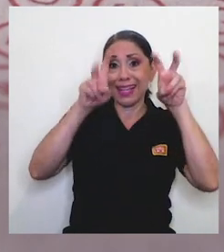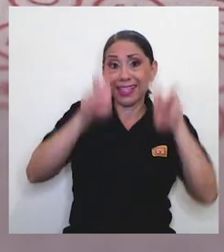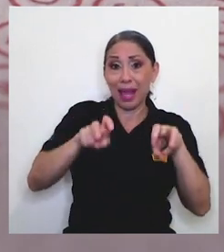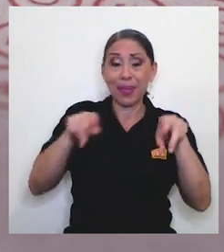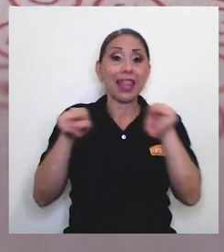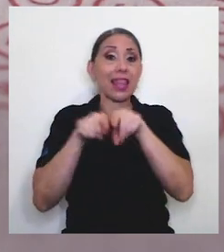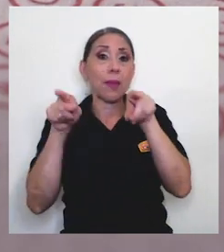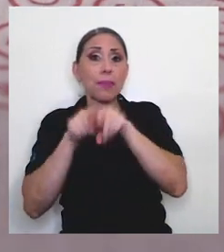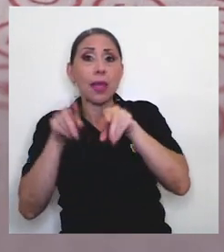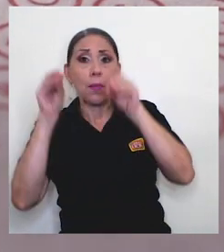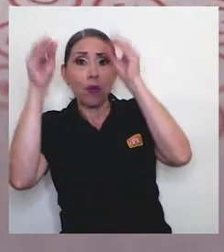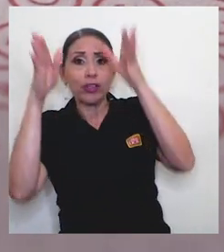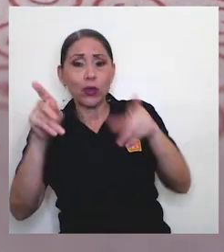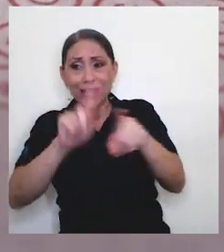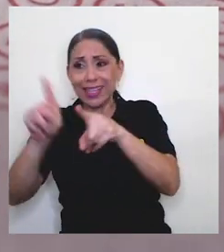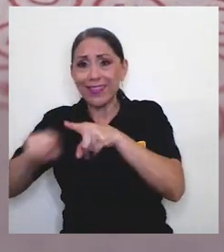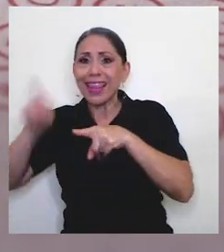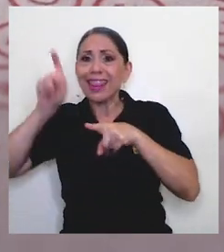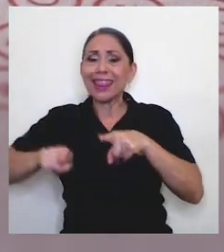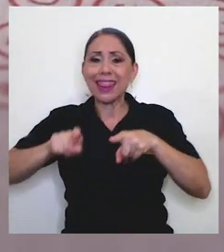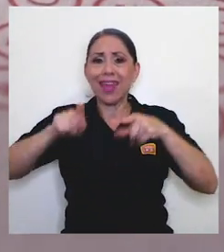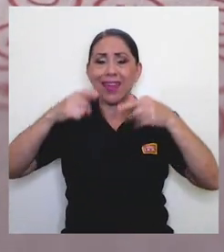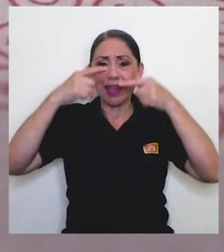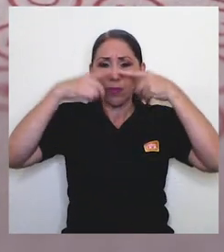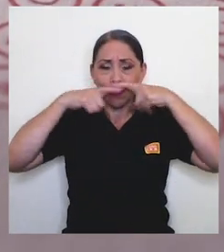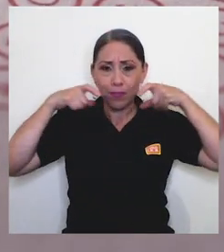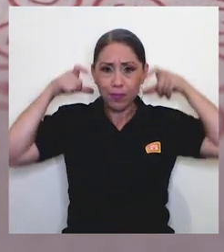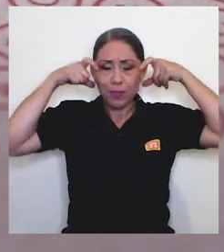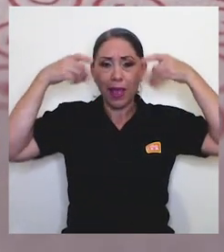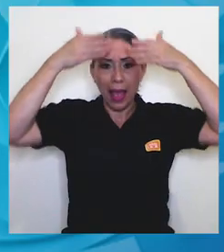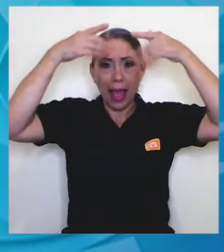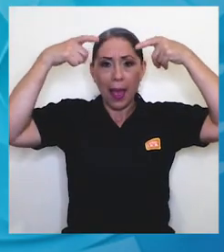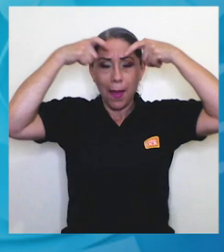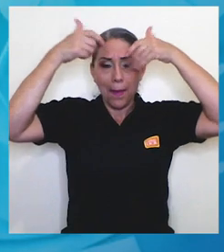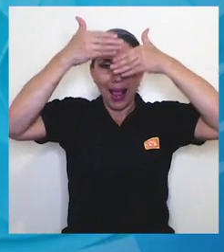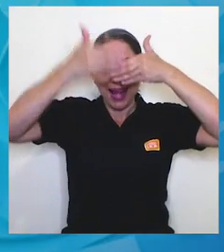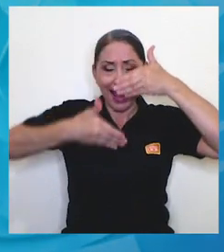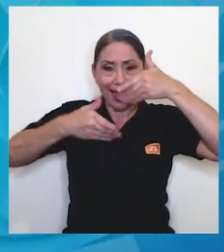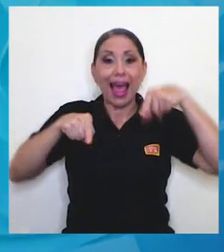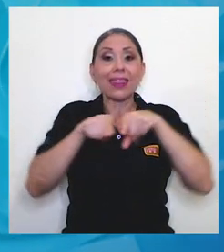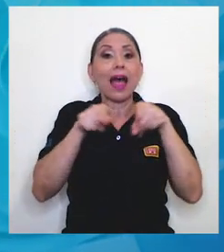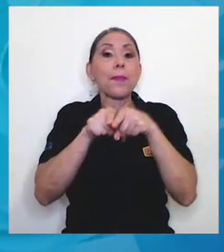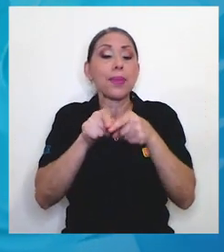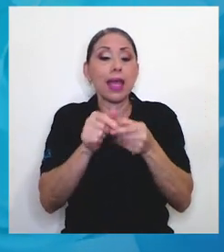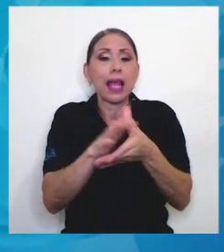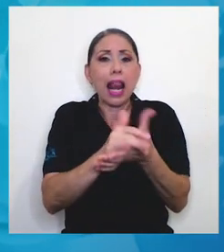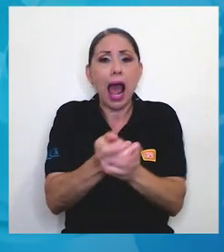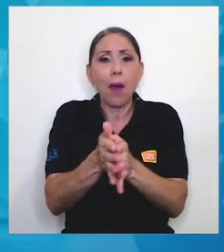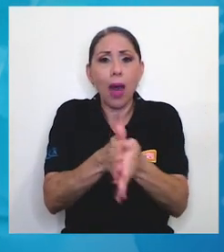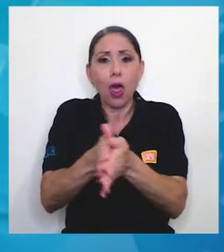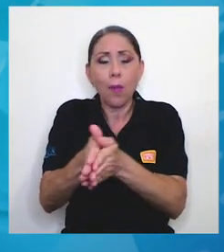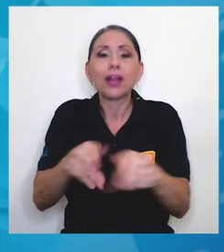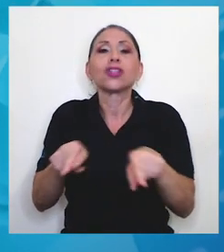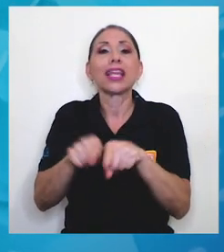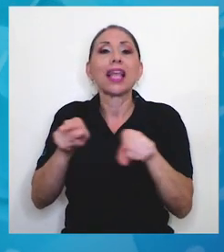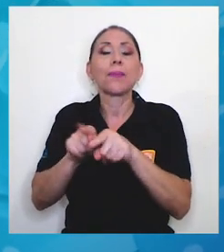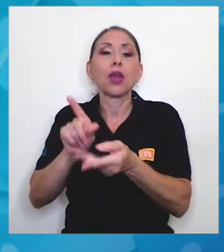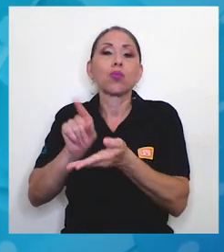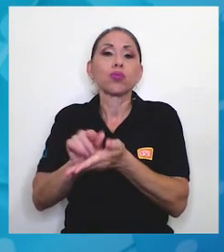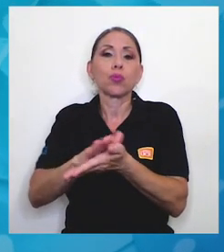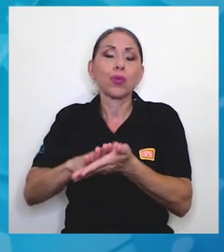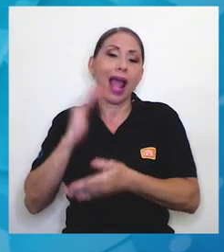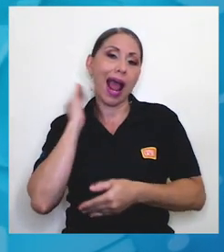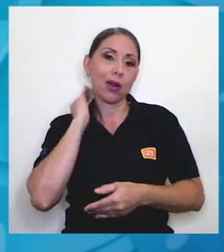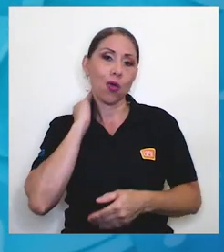careta, así como lavado de manos y desinfección con alcohol. Las 60.000 personas que realizarán el examen pueden